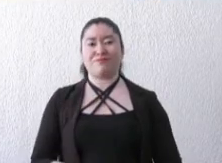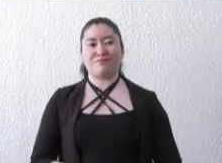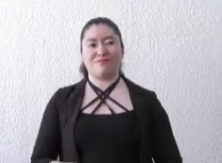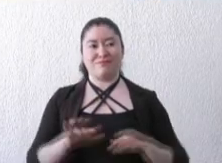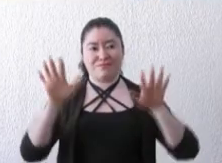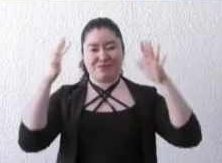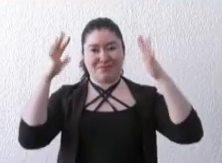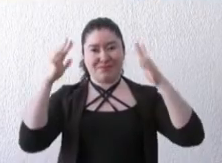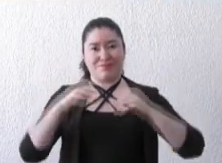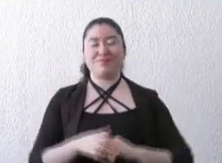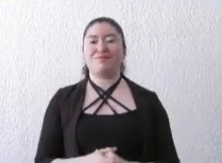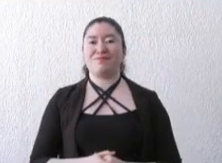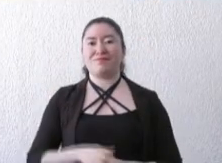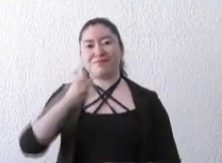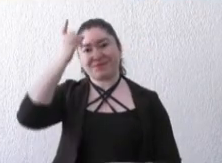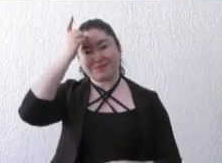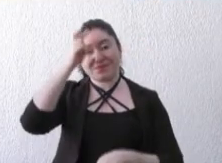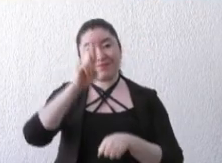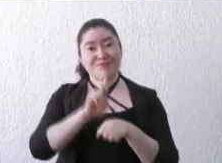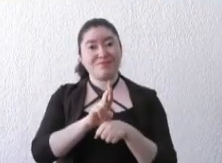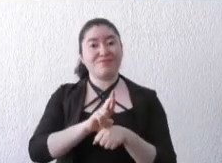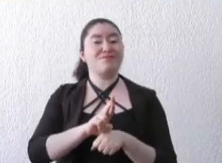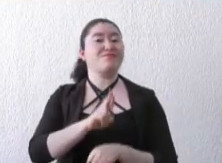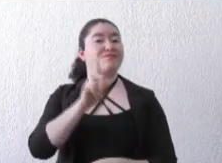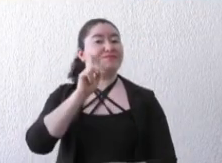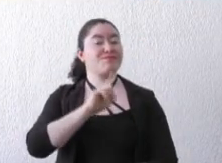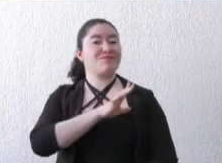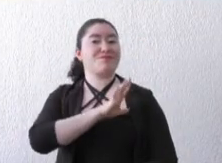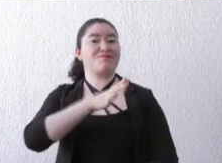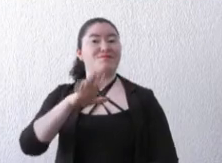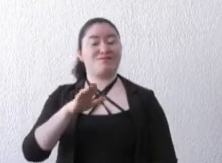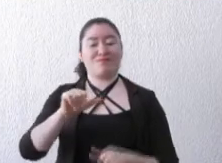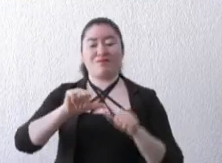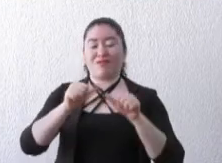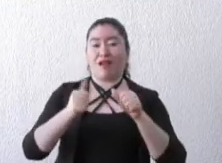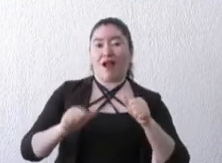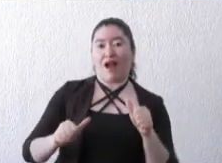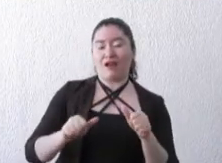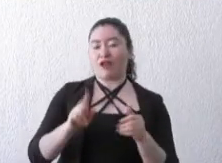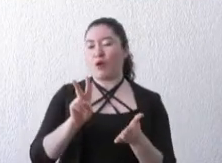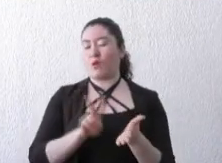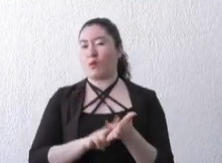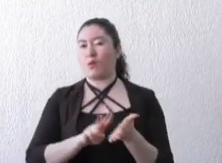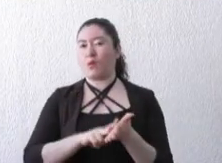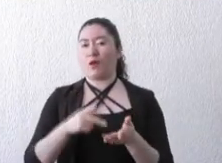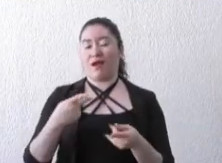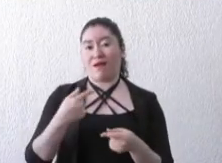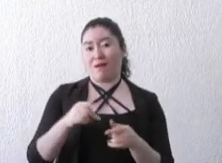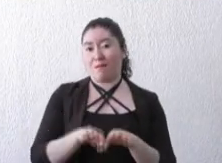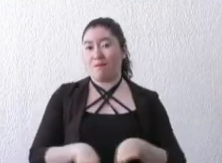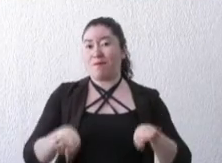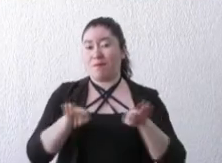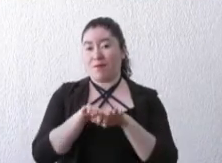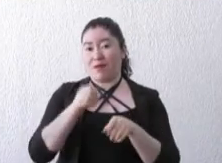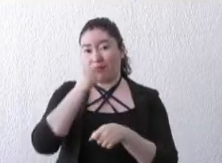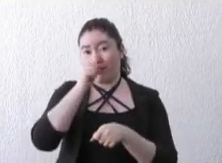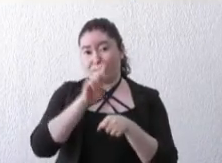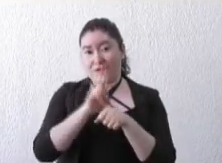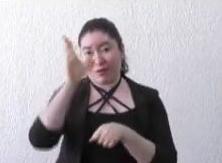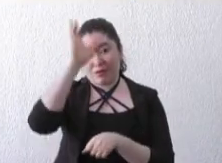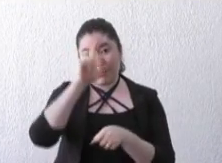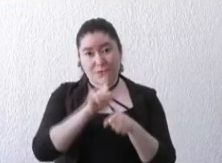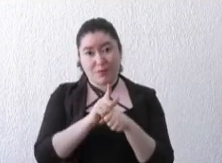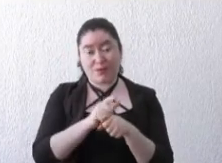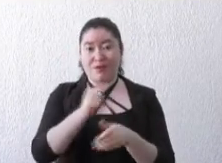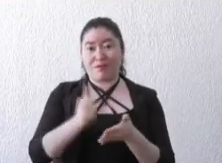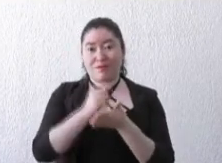La directora general de Patrimonio Histórico, Artístico y Cultural de la Secretaría de Cultura de la Ciudad de México, María Guadalupe Lozada